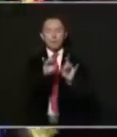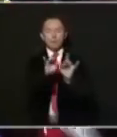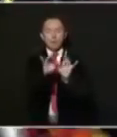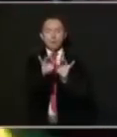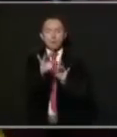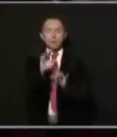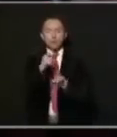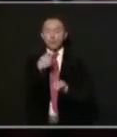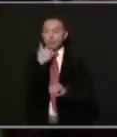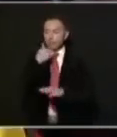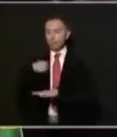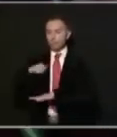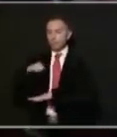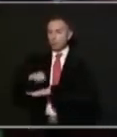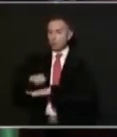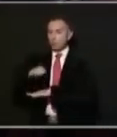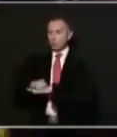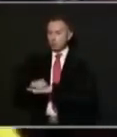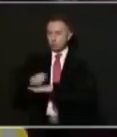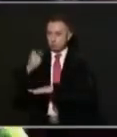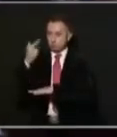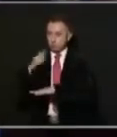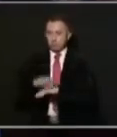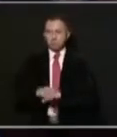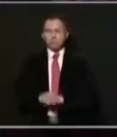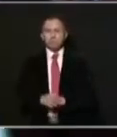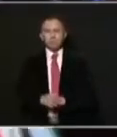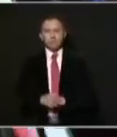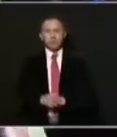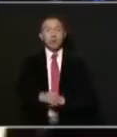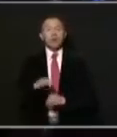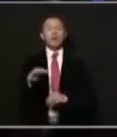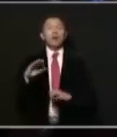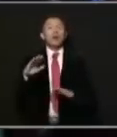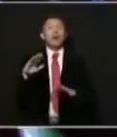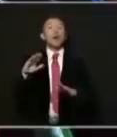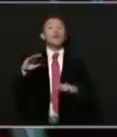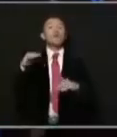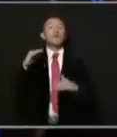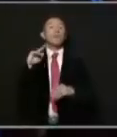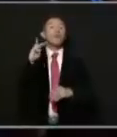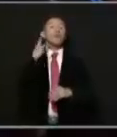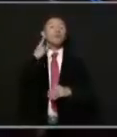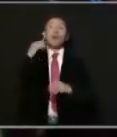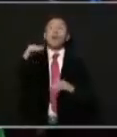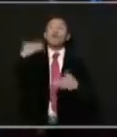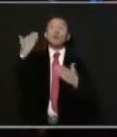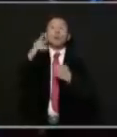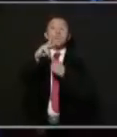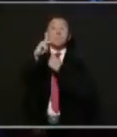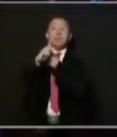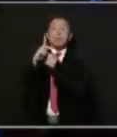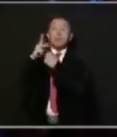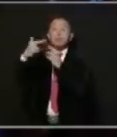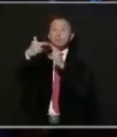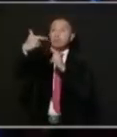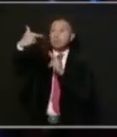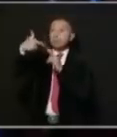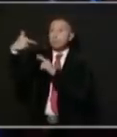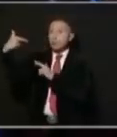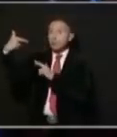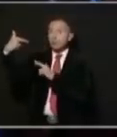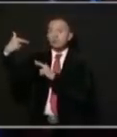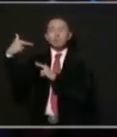Toco madera. La política exterior se sustentará en la